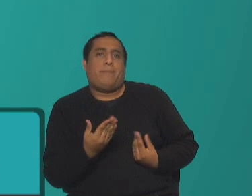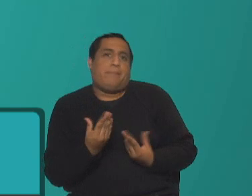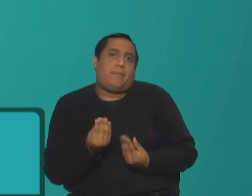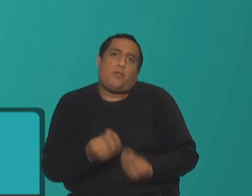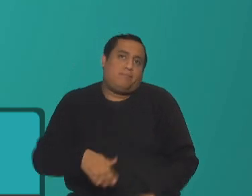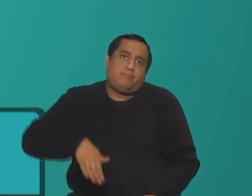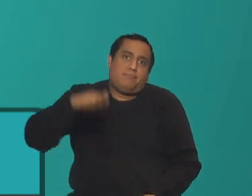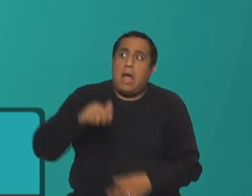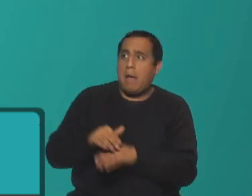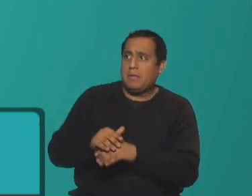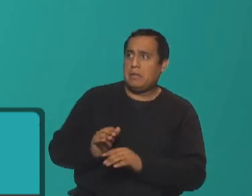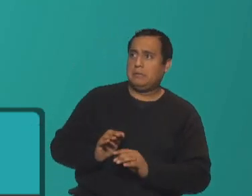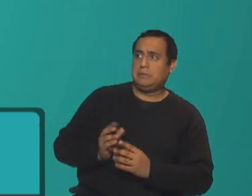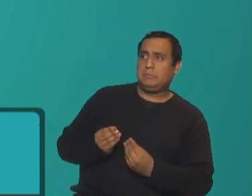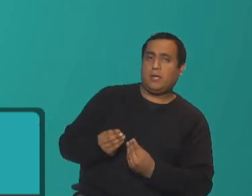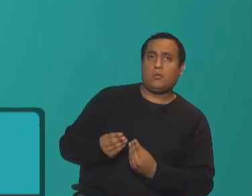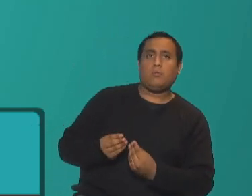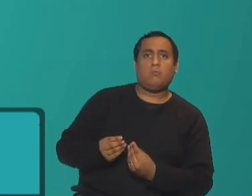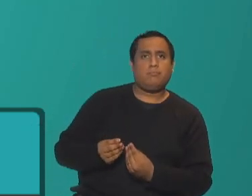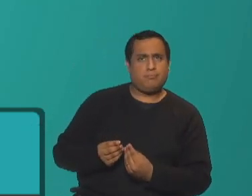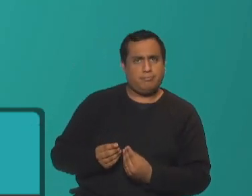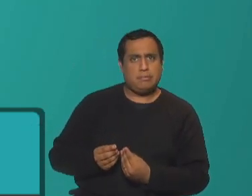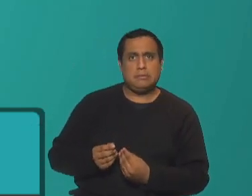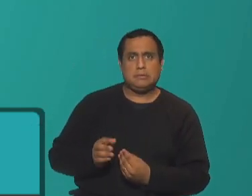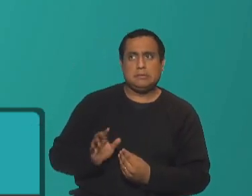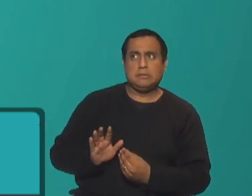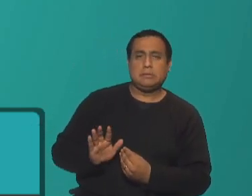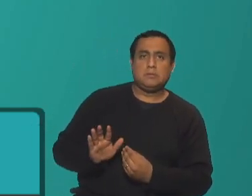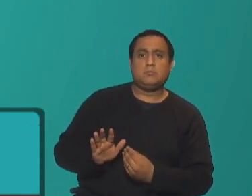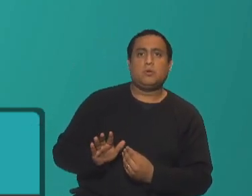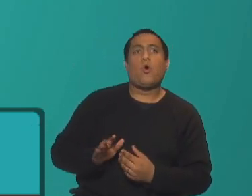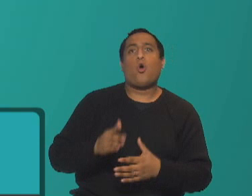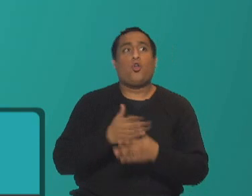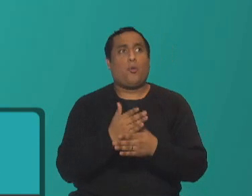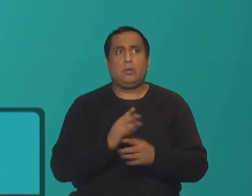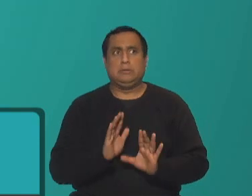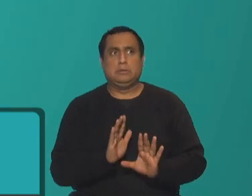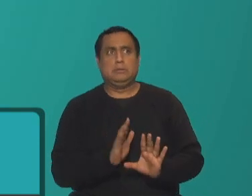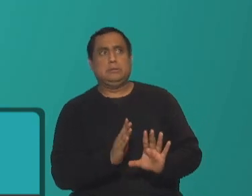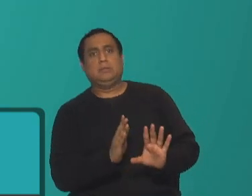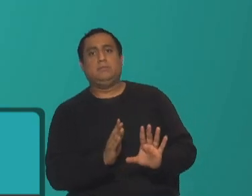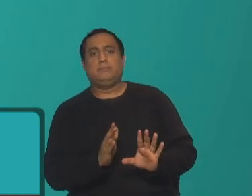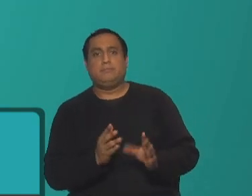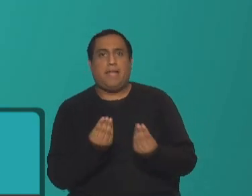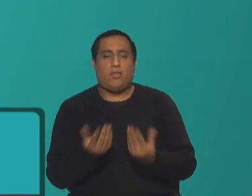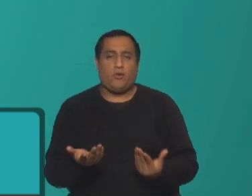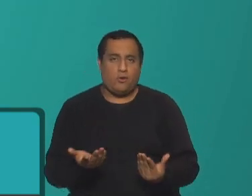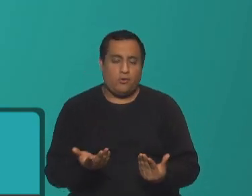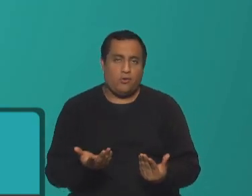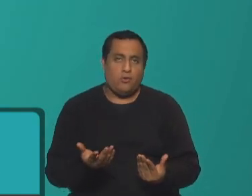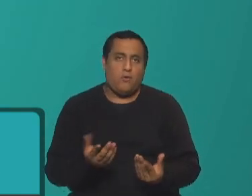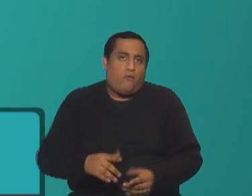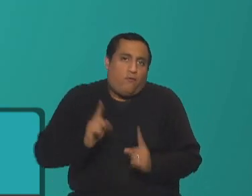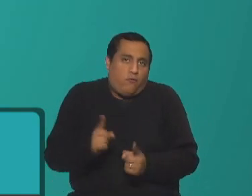tenerle miedo a mi amiga y no me voy a dar cuenta que me toca apartar de mi amiga y voy a tenerle miedo a mi novio y no me voy a dar cuenta que me toca apartar. Esa sería como la